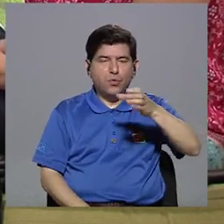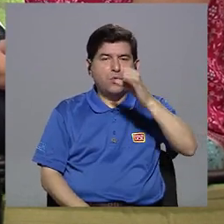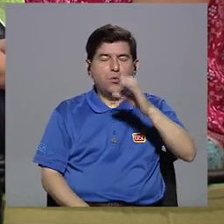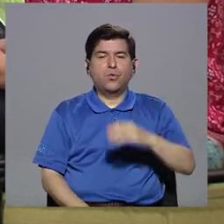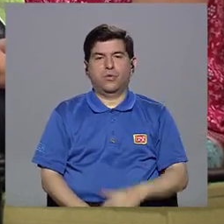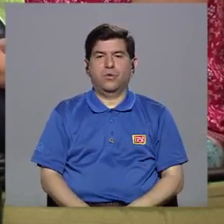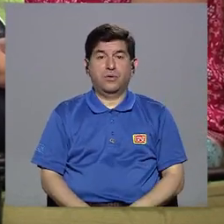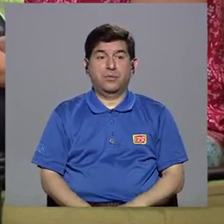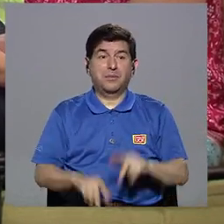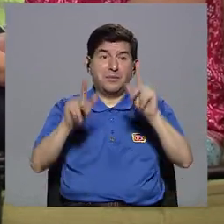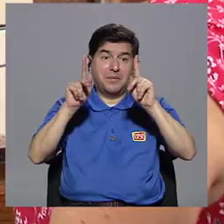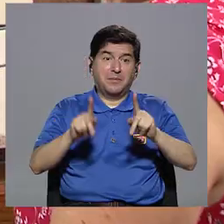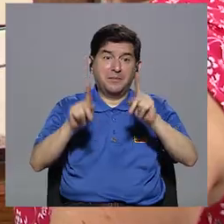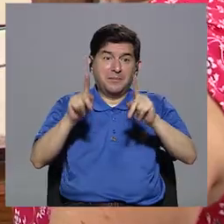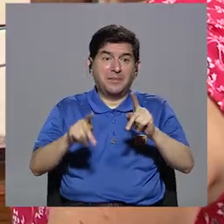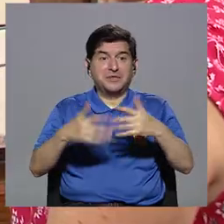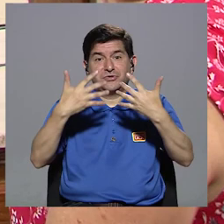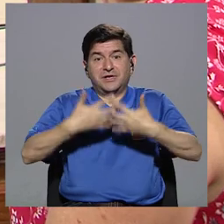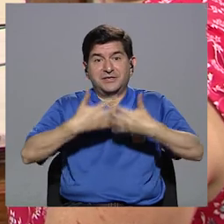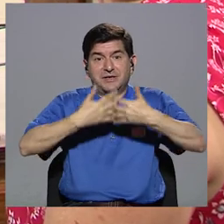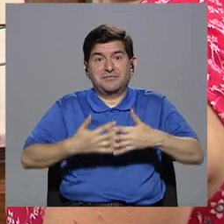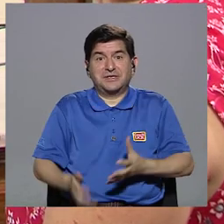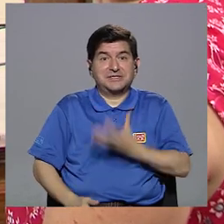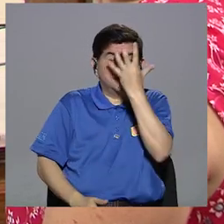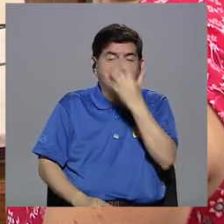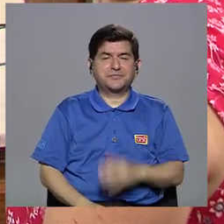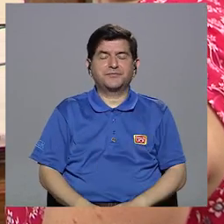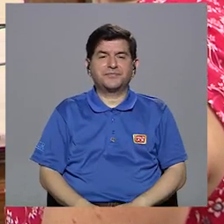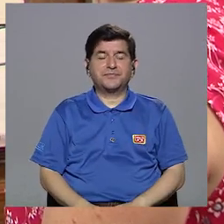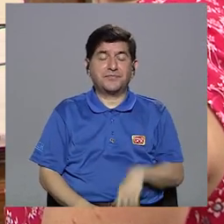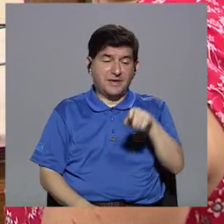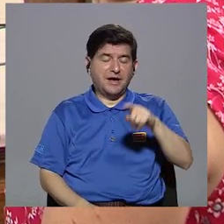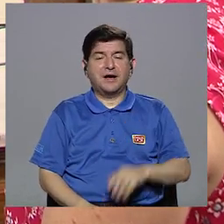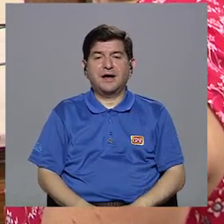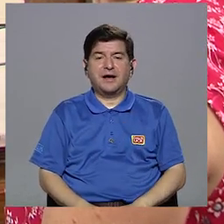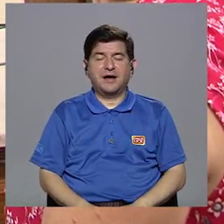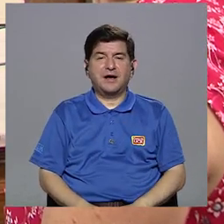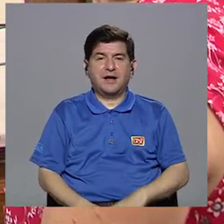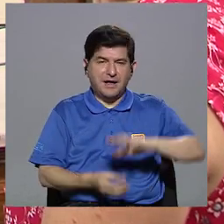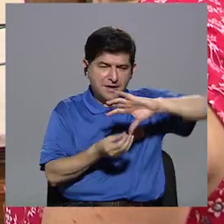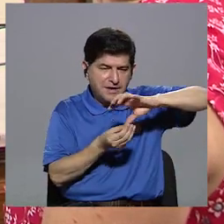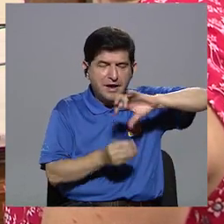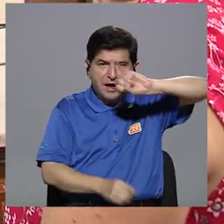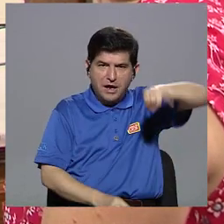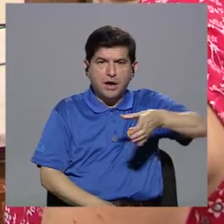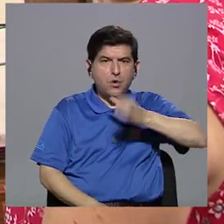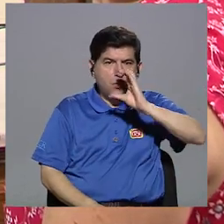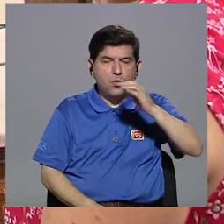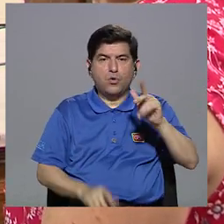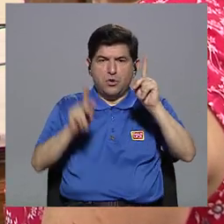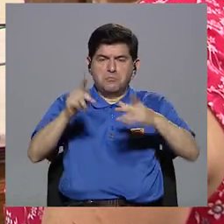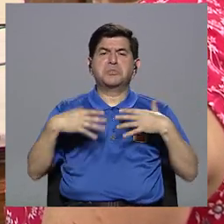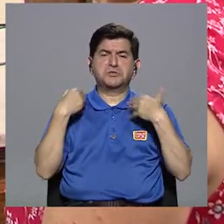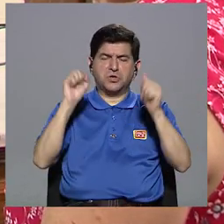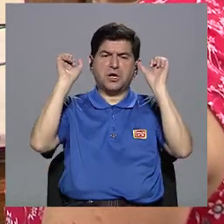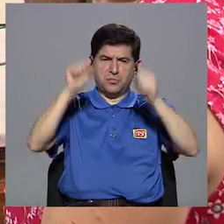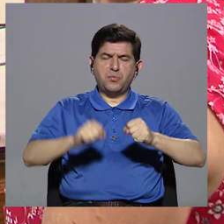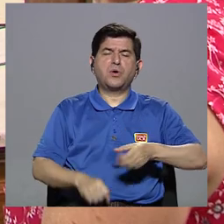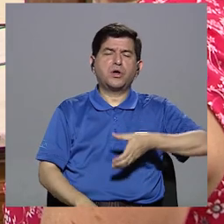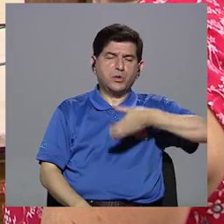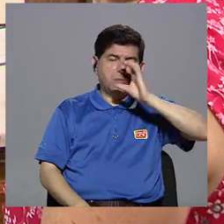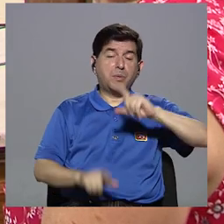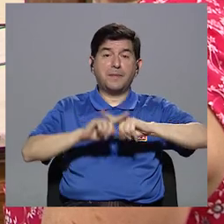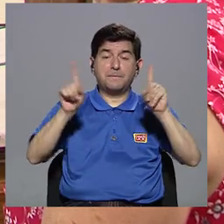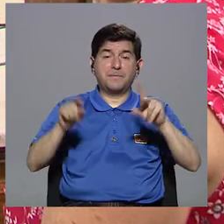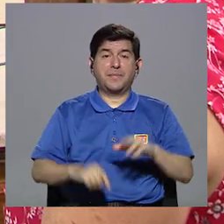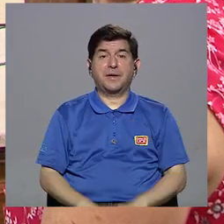bravas aquí algunas compañías el jugo de naranja a cualquier persona sana puede tomar